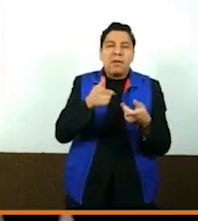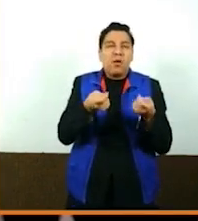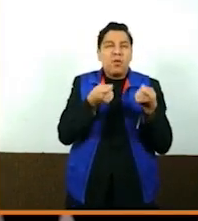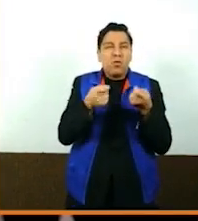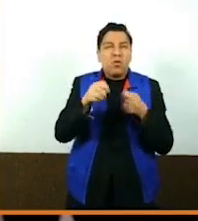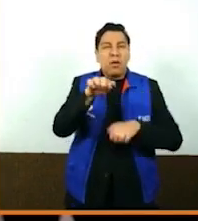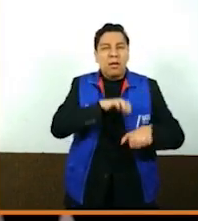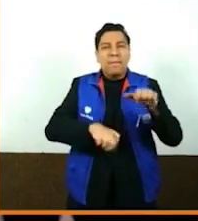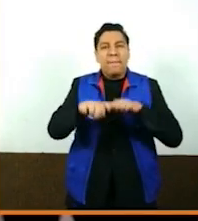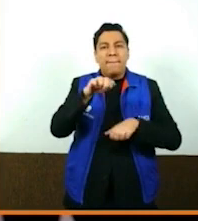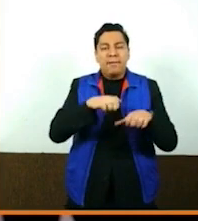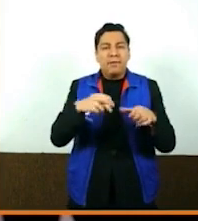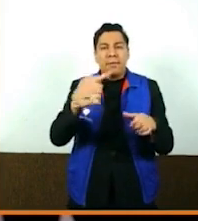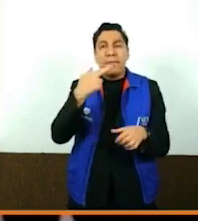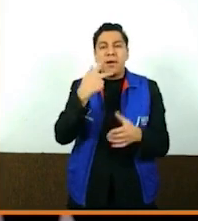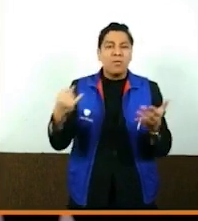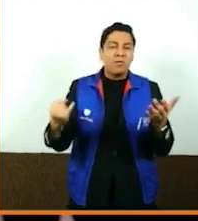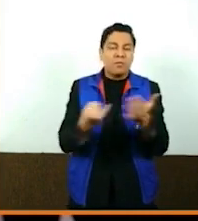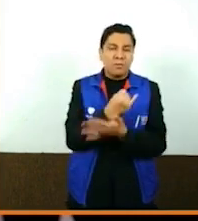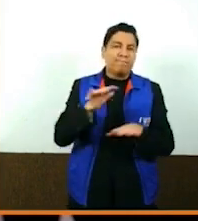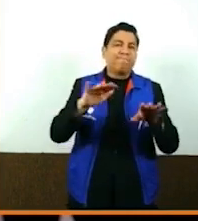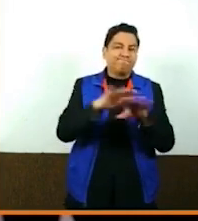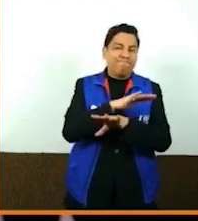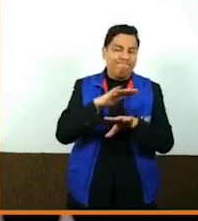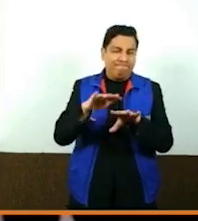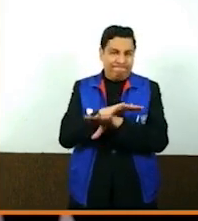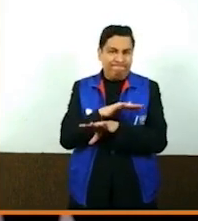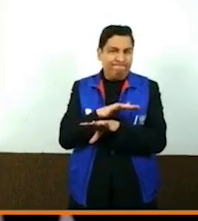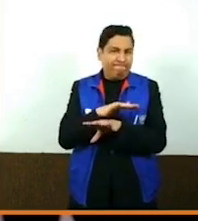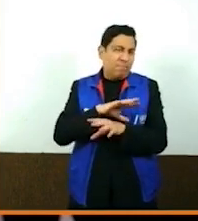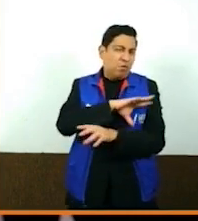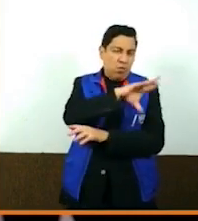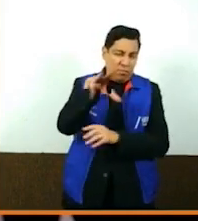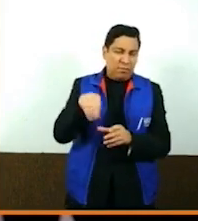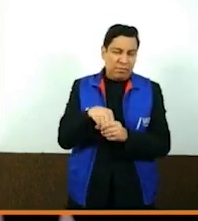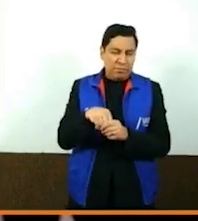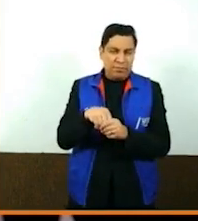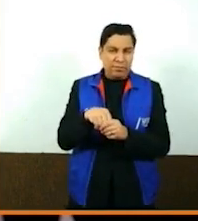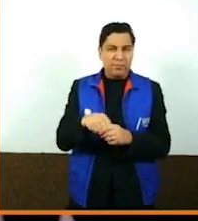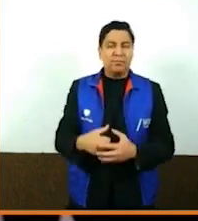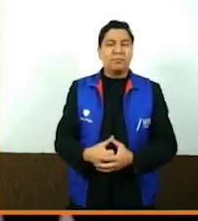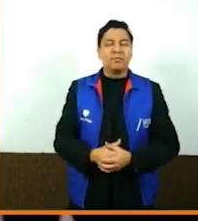permita a nosotros tomar mejores decisiones en cuestiones ambientales, sociales y de gobernanza.